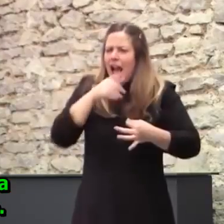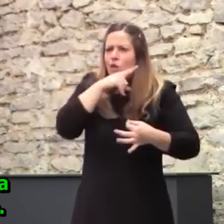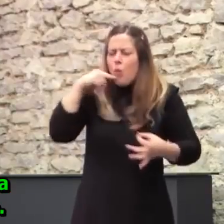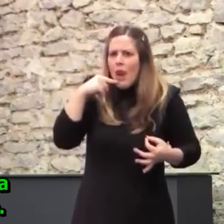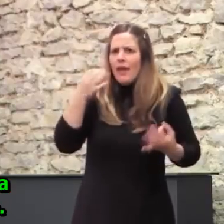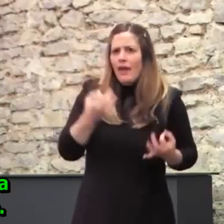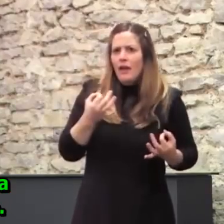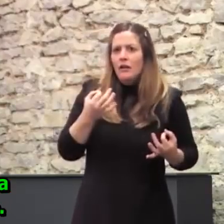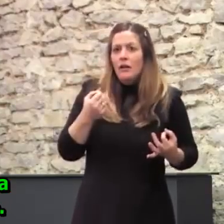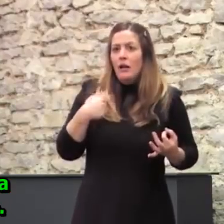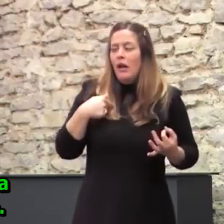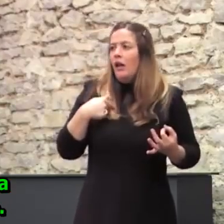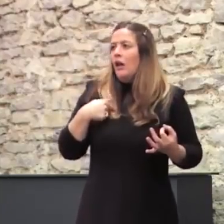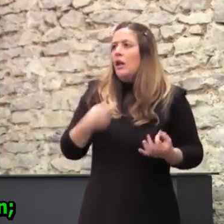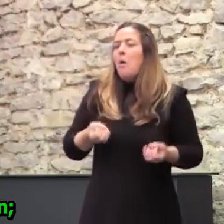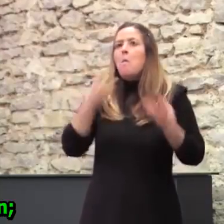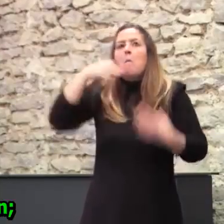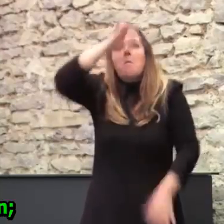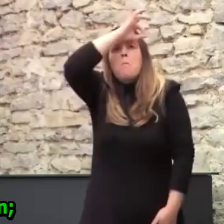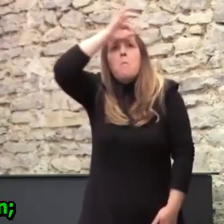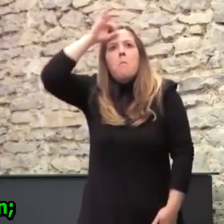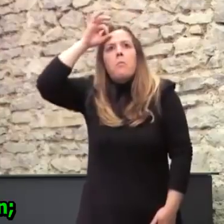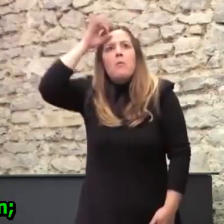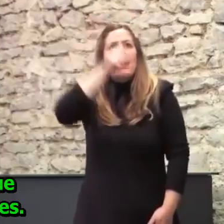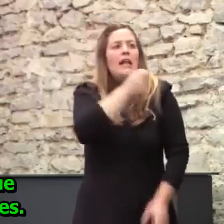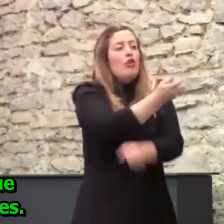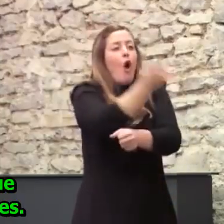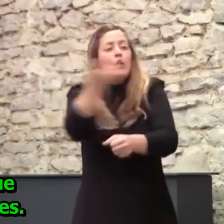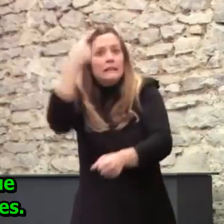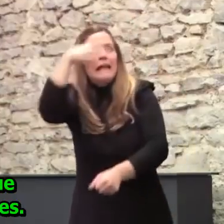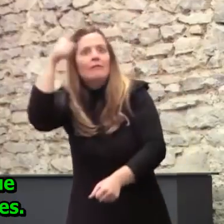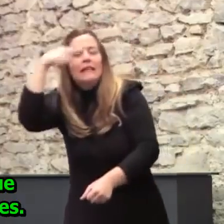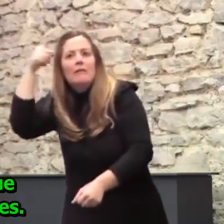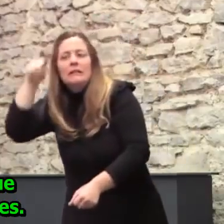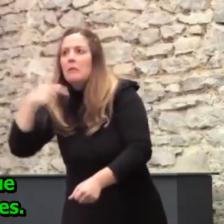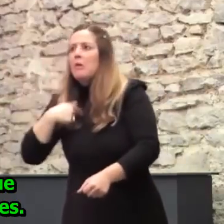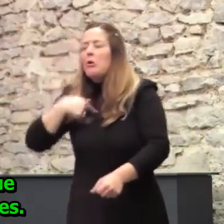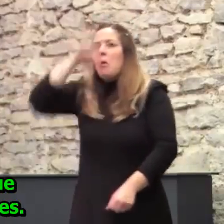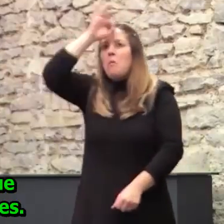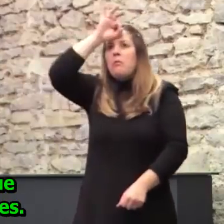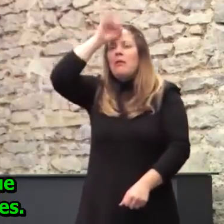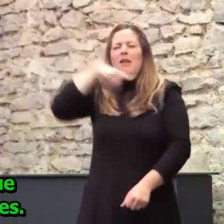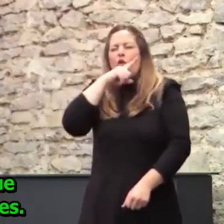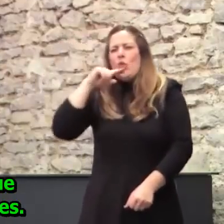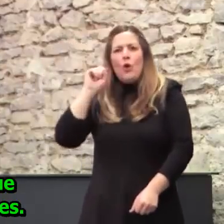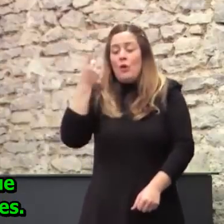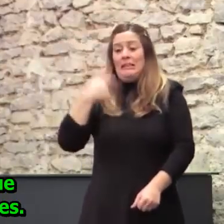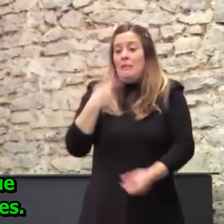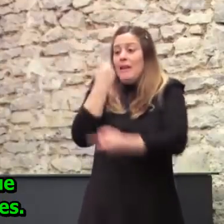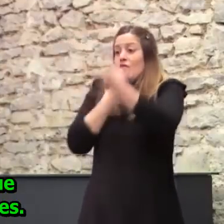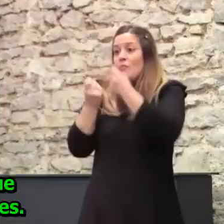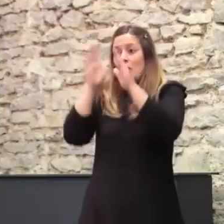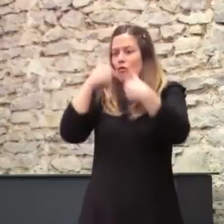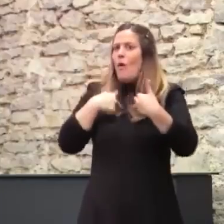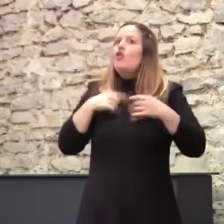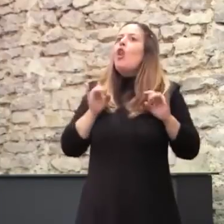me entero de nada, y todo el mundo lo sabe, menos yo. Lo que me duele es que me mientan. Lo que me duele es que no me den información para que yo sea libre para tomar mis